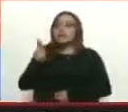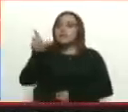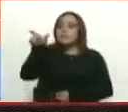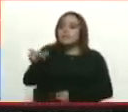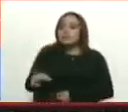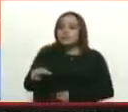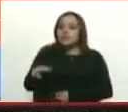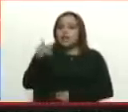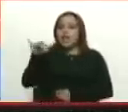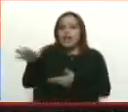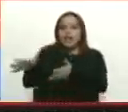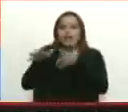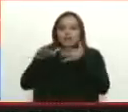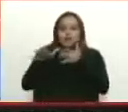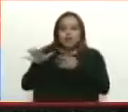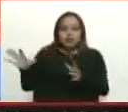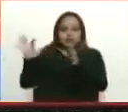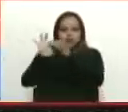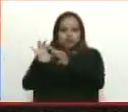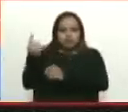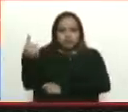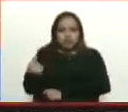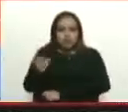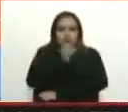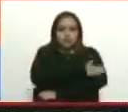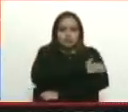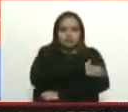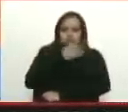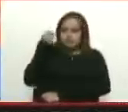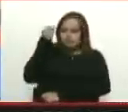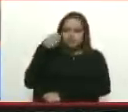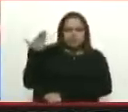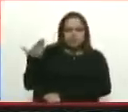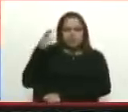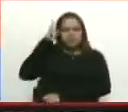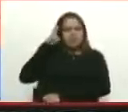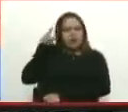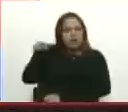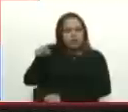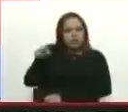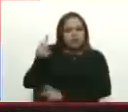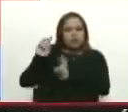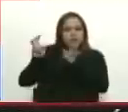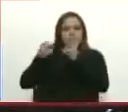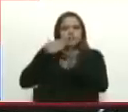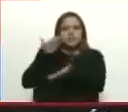único que resulte electo, saber cuál es su análisis ante esto. Gracias.